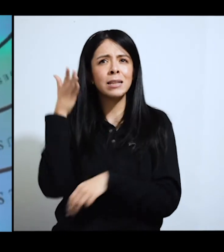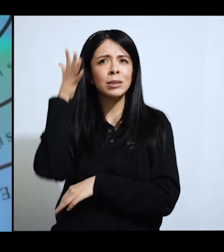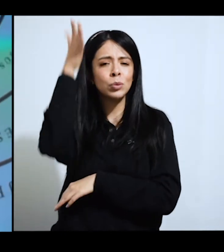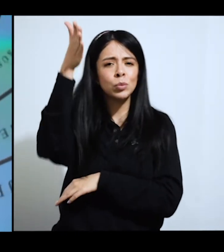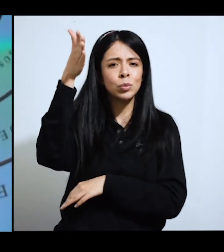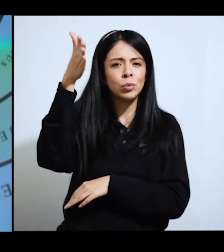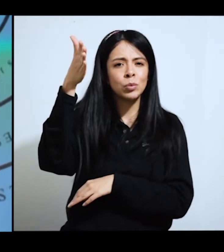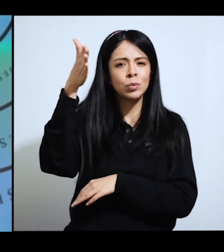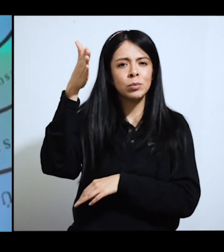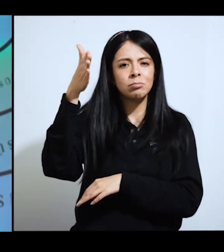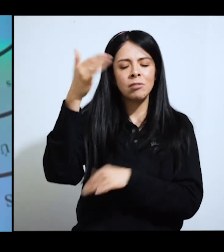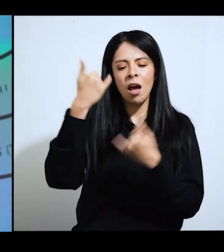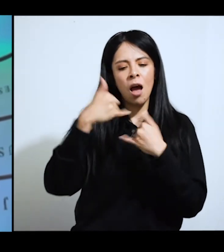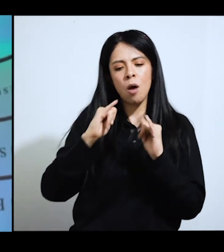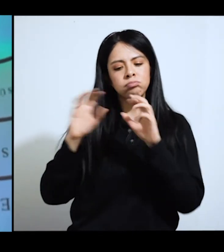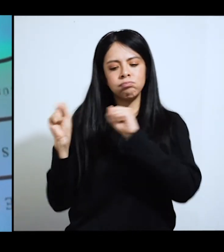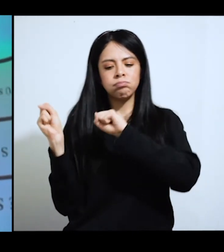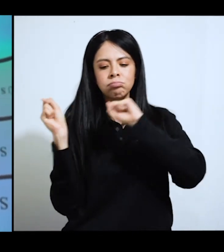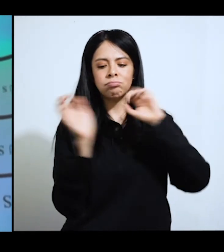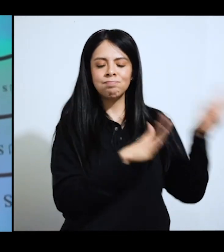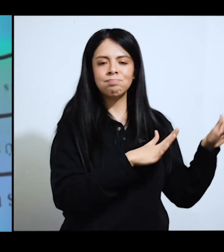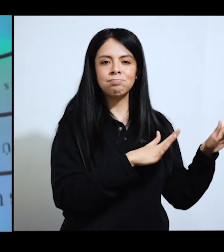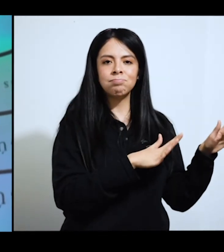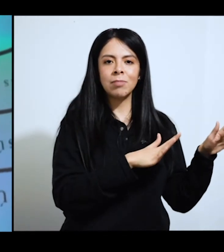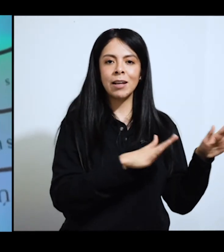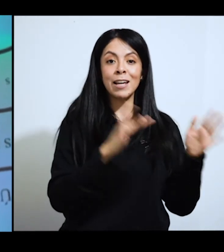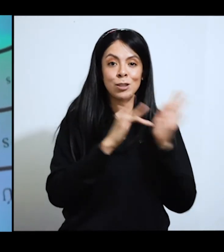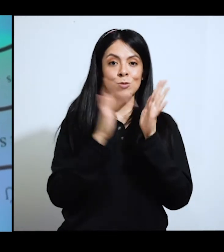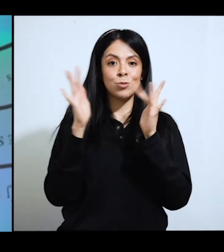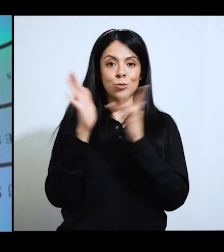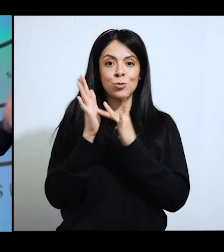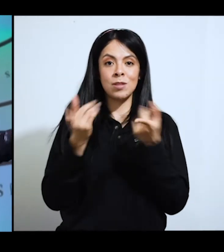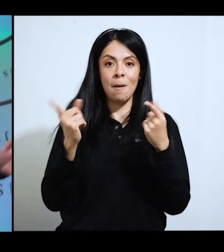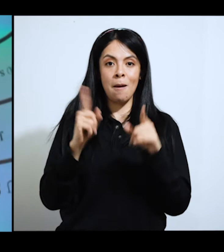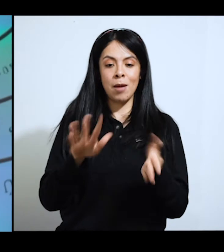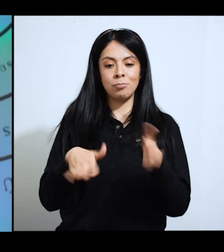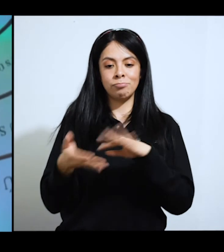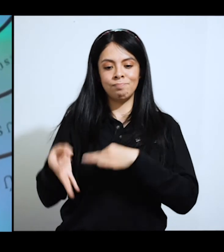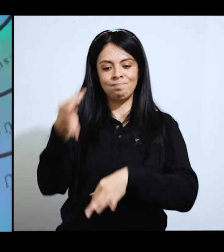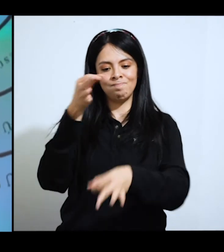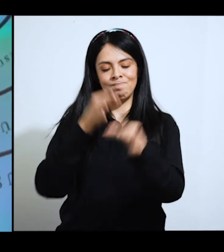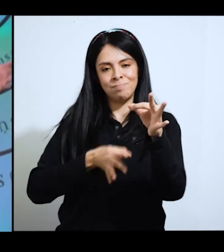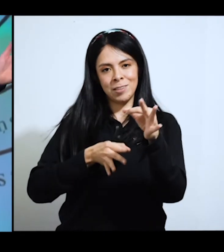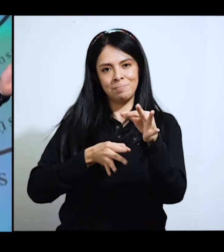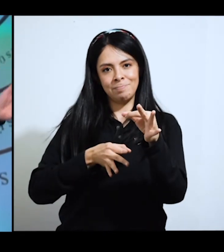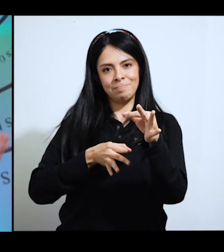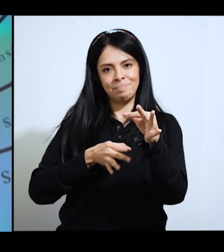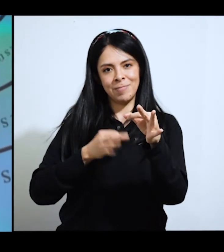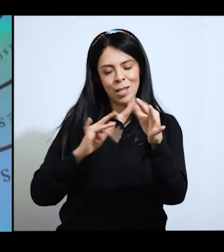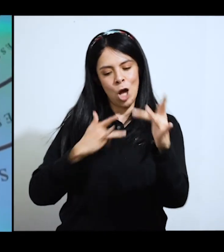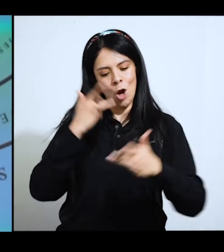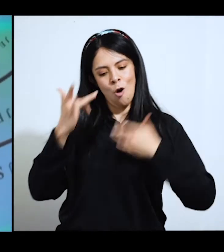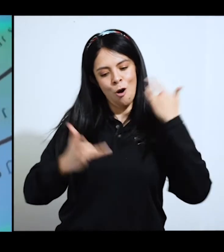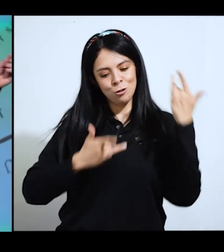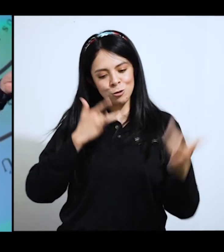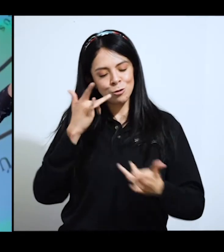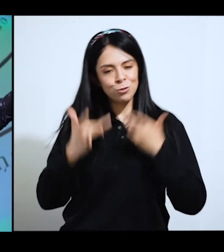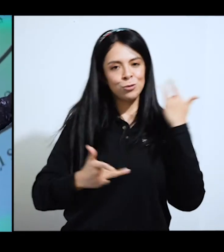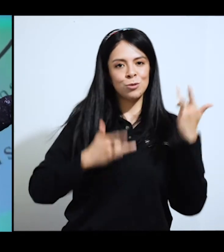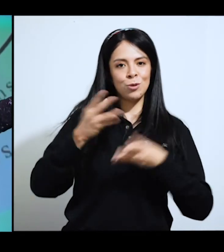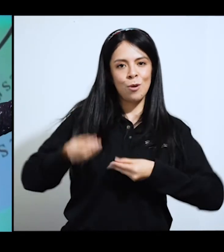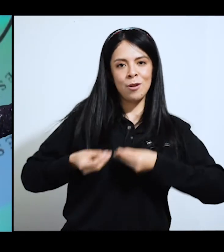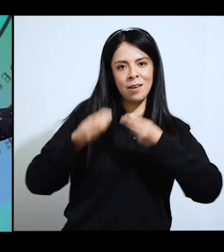Jesús también murió para darles gozo, vida,